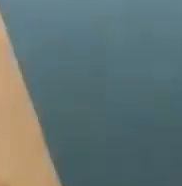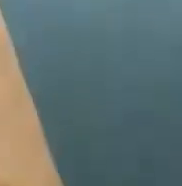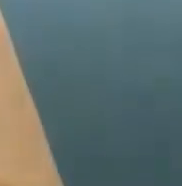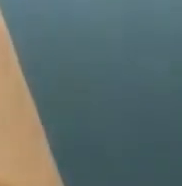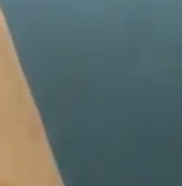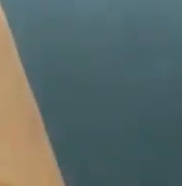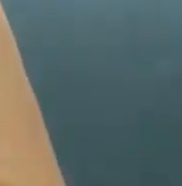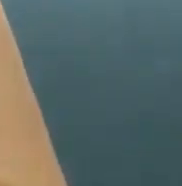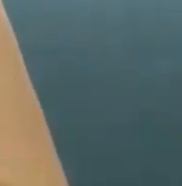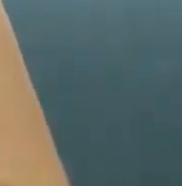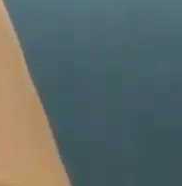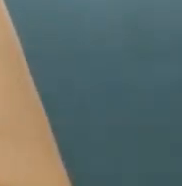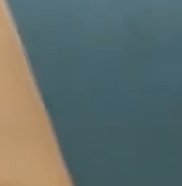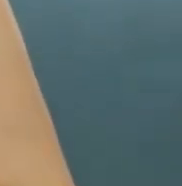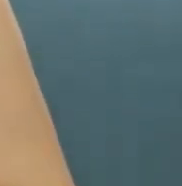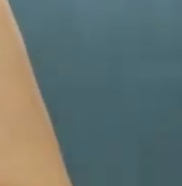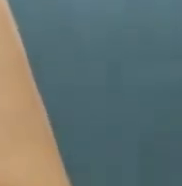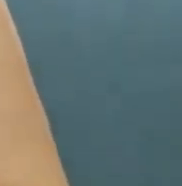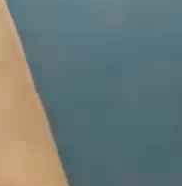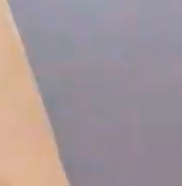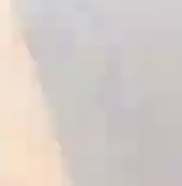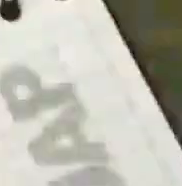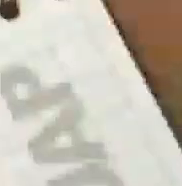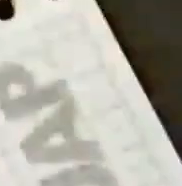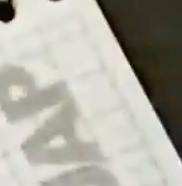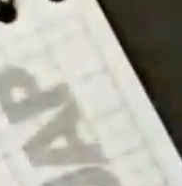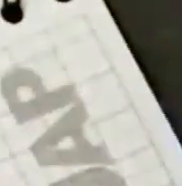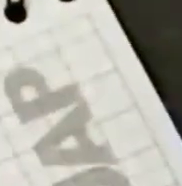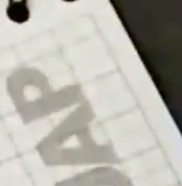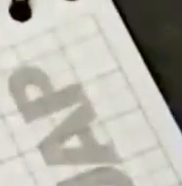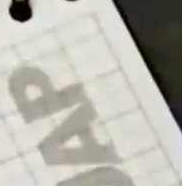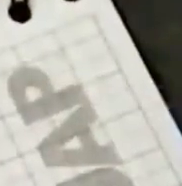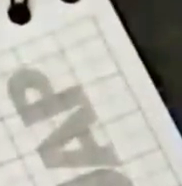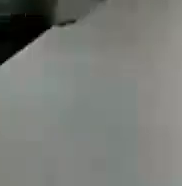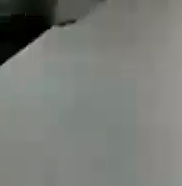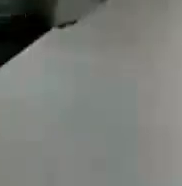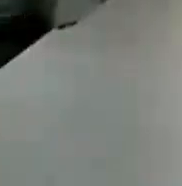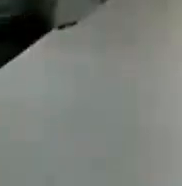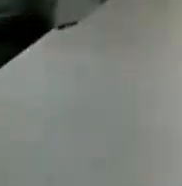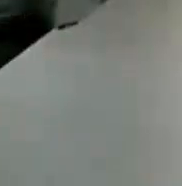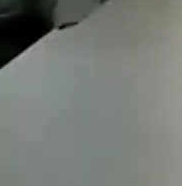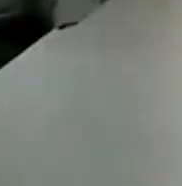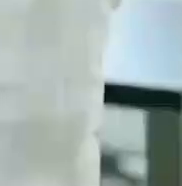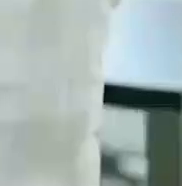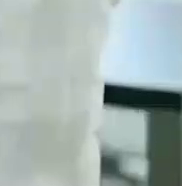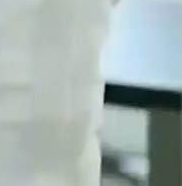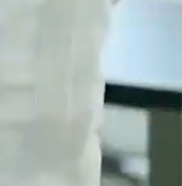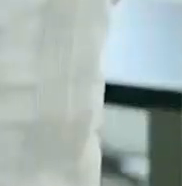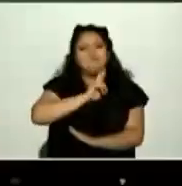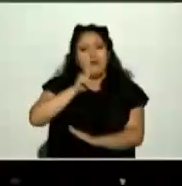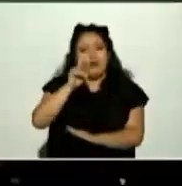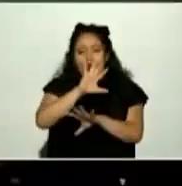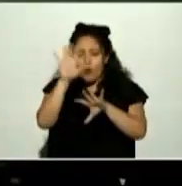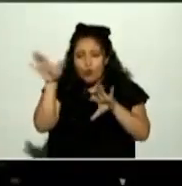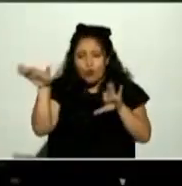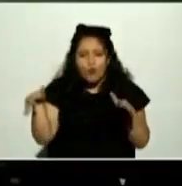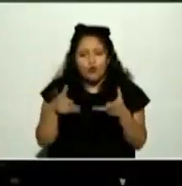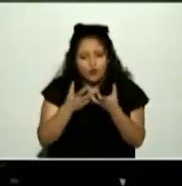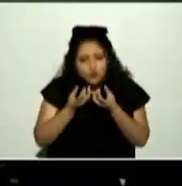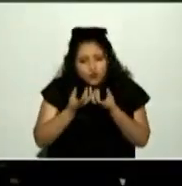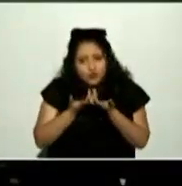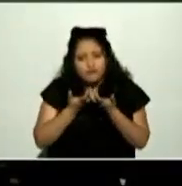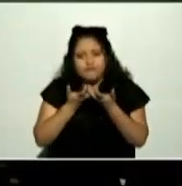anuales y han cumplido con bonos destinados a trabajadores además de los bonos a los profesores hor clase